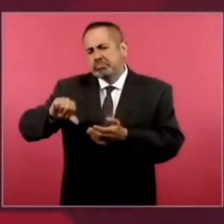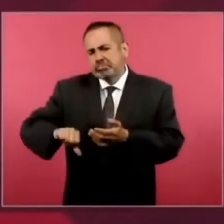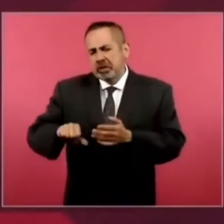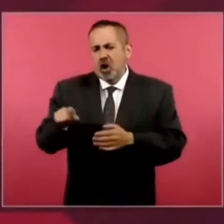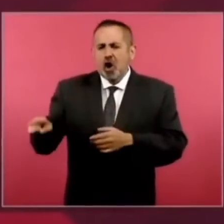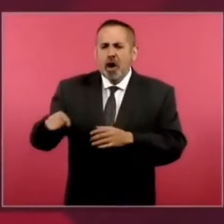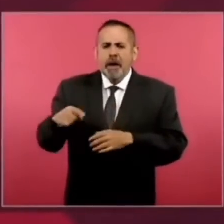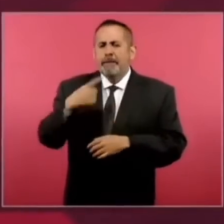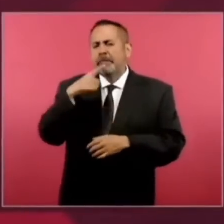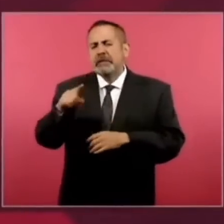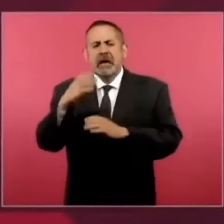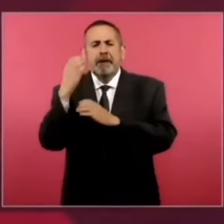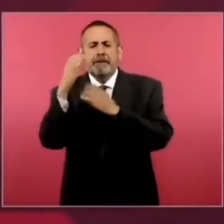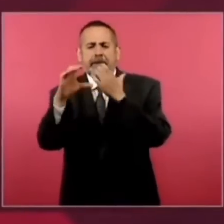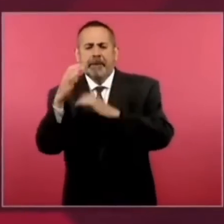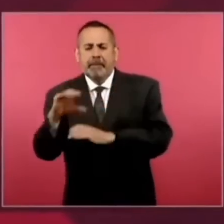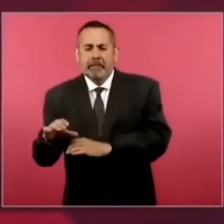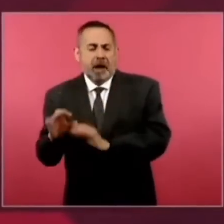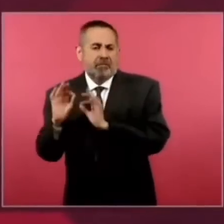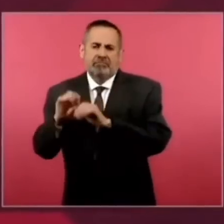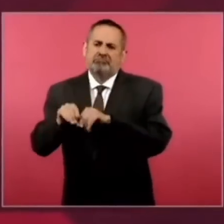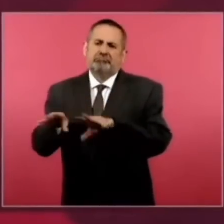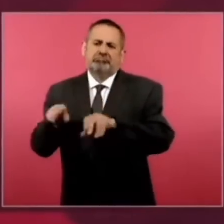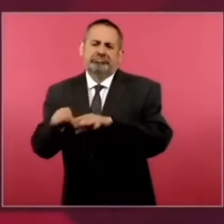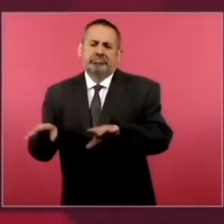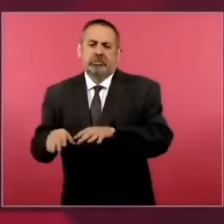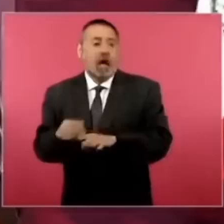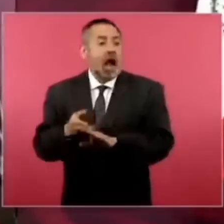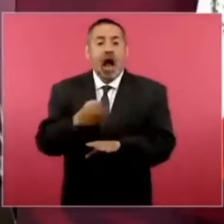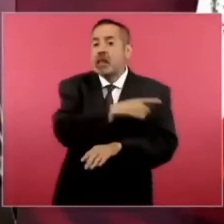sus mensajes, y eso no existía antes.